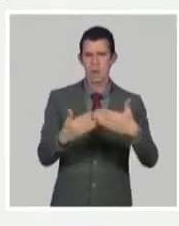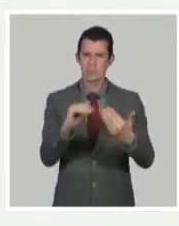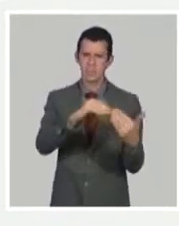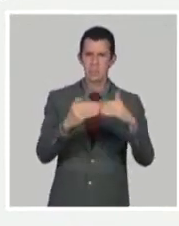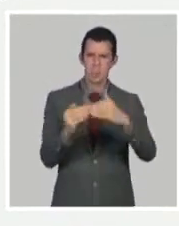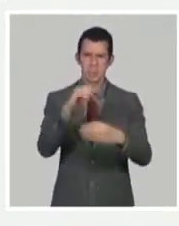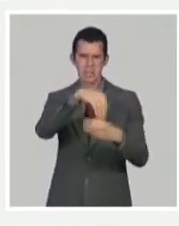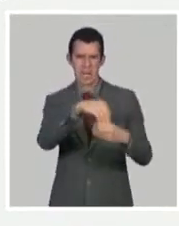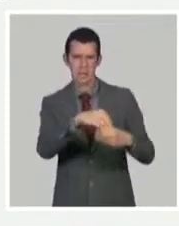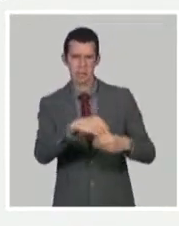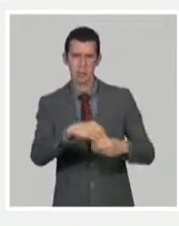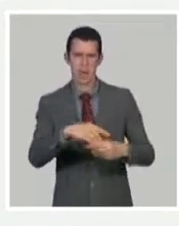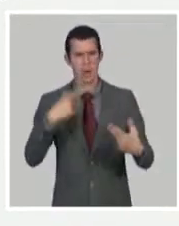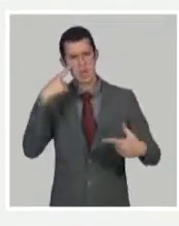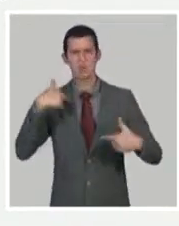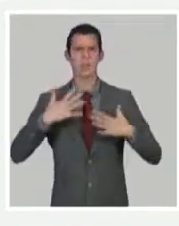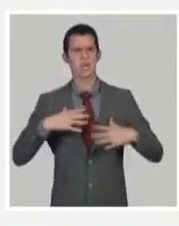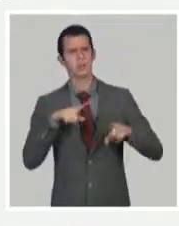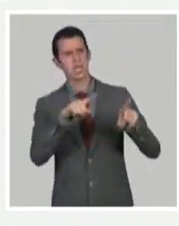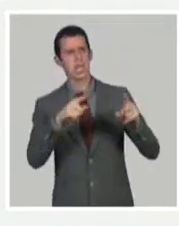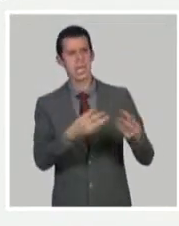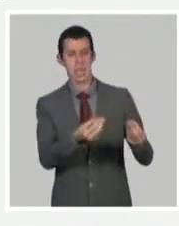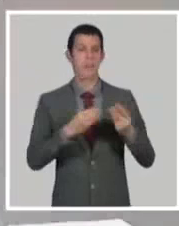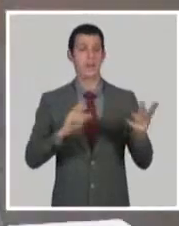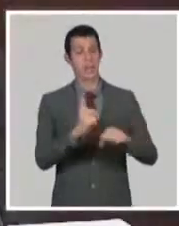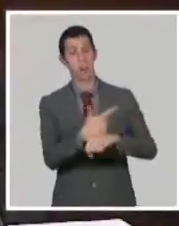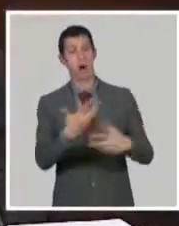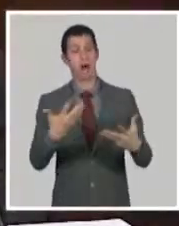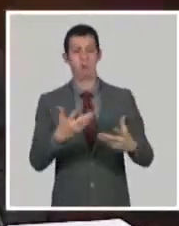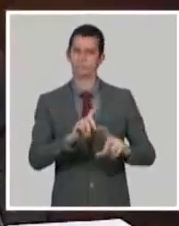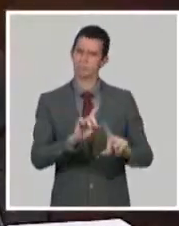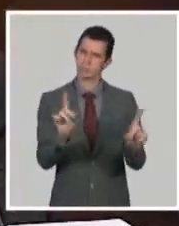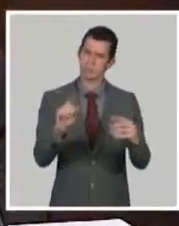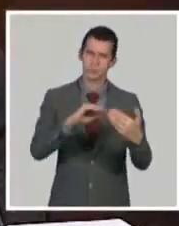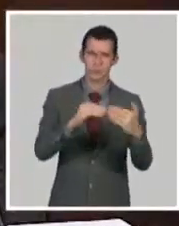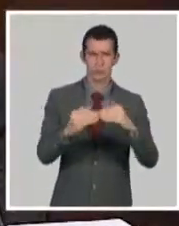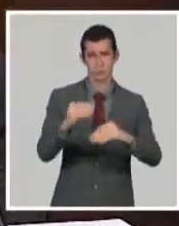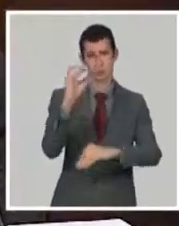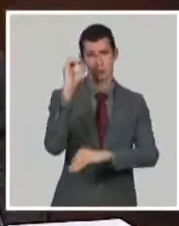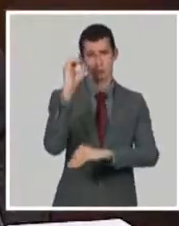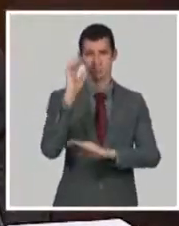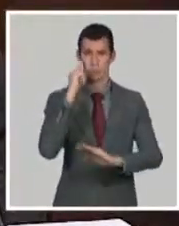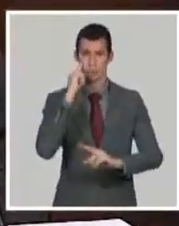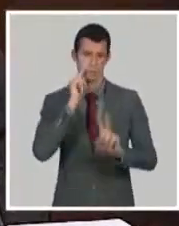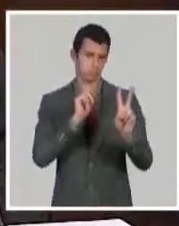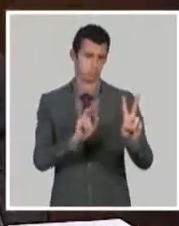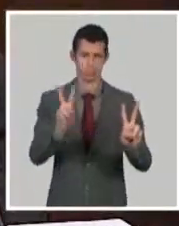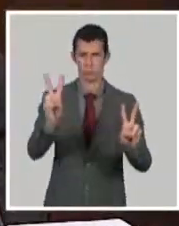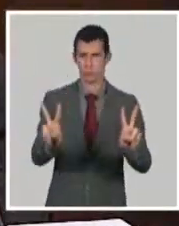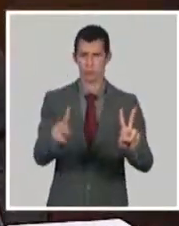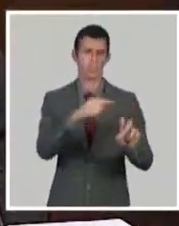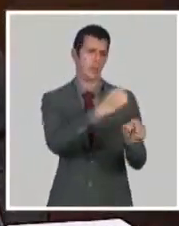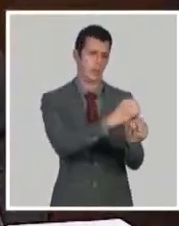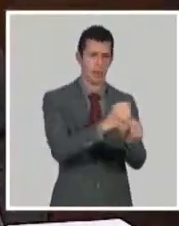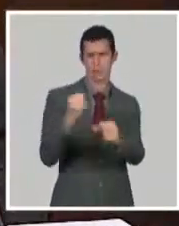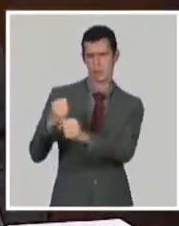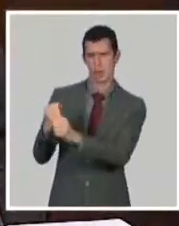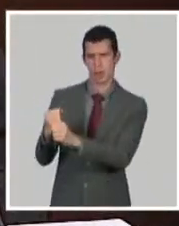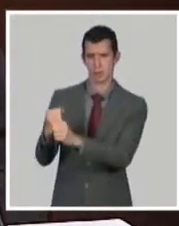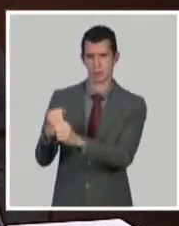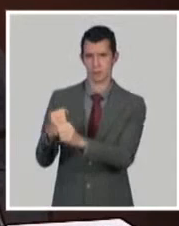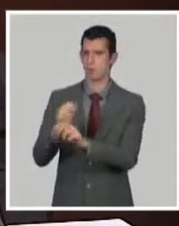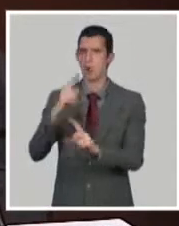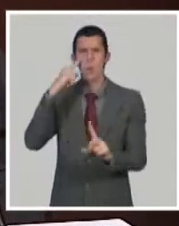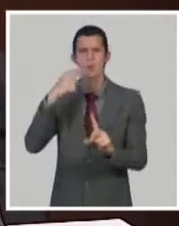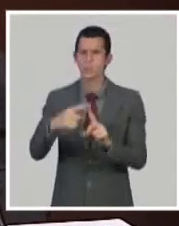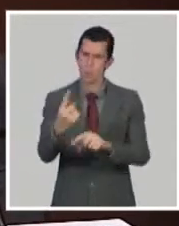esperar por el desarrollo de otro candidato y que al mismo tiempo nos diera la redundancia del sistema productivo necesario ante